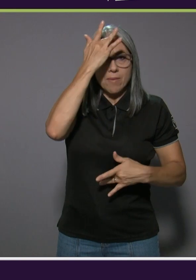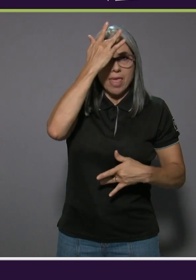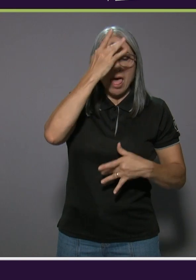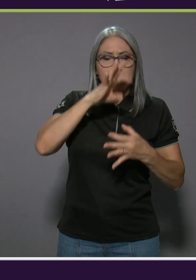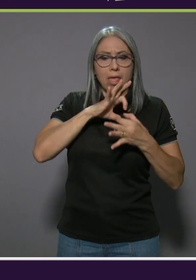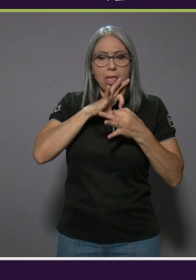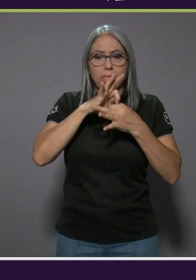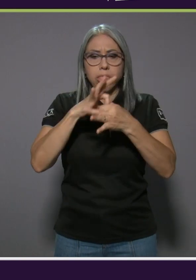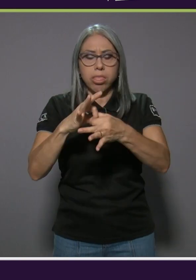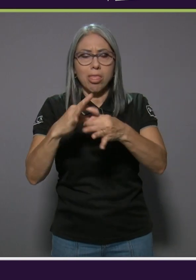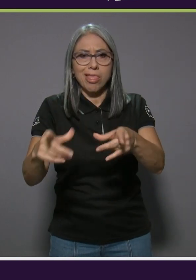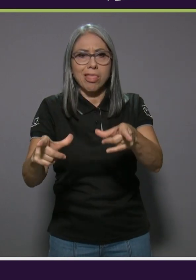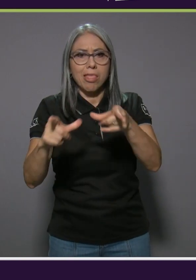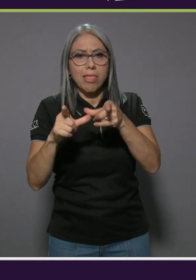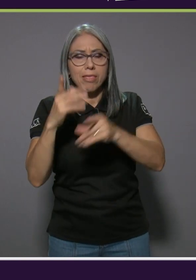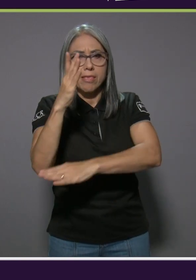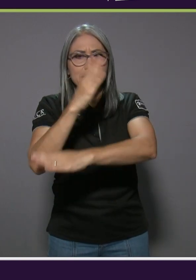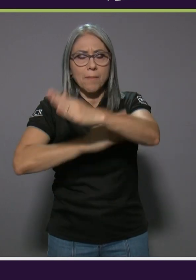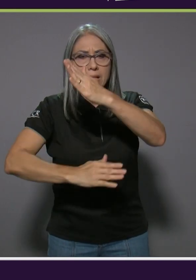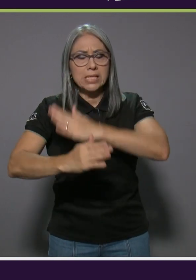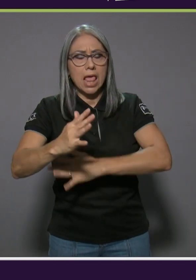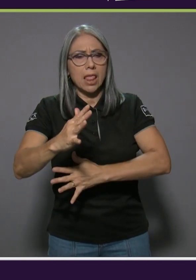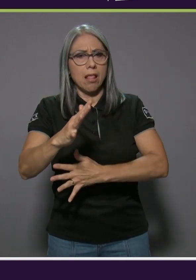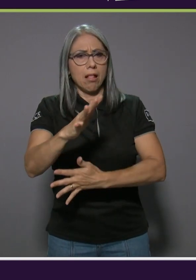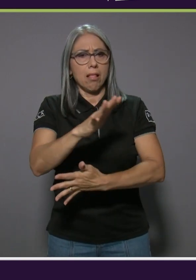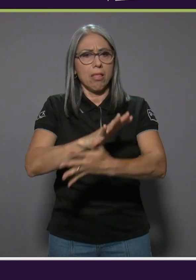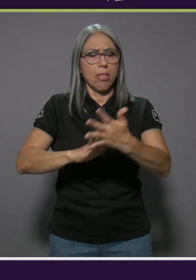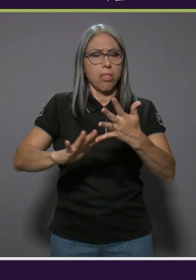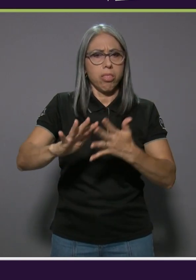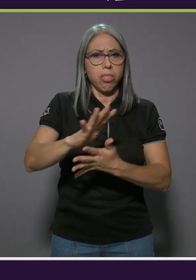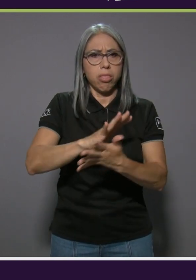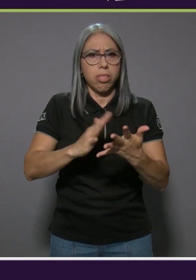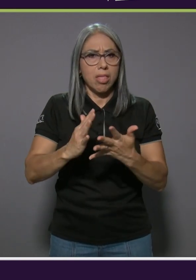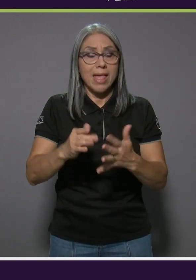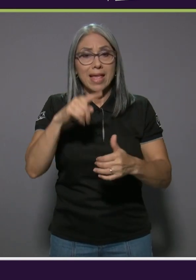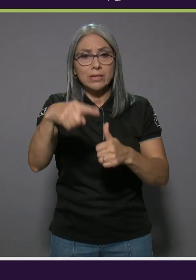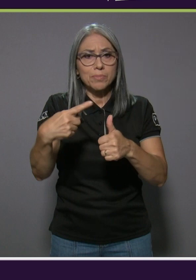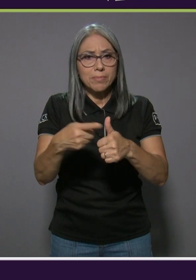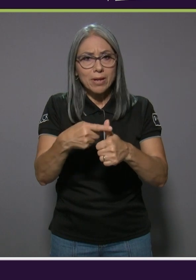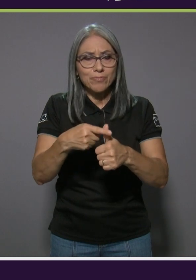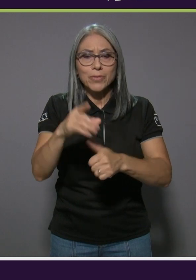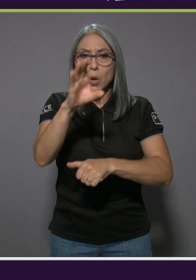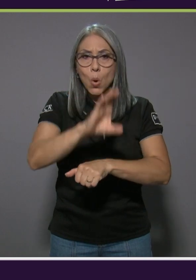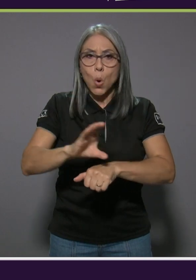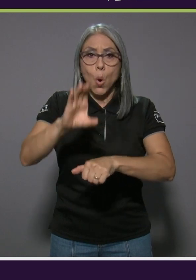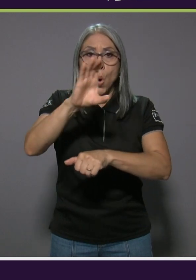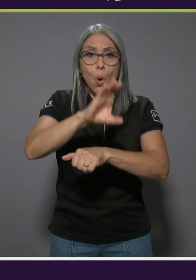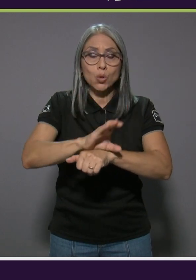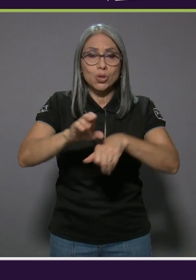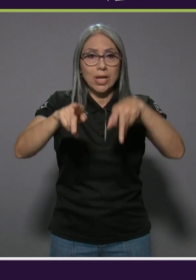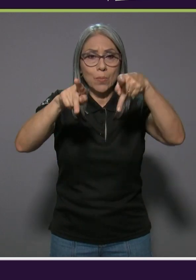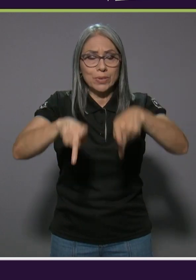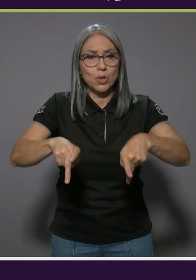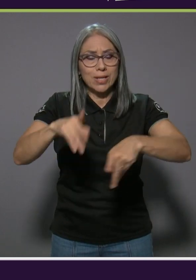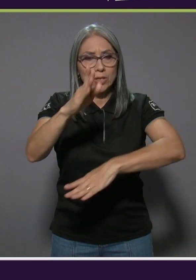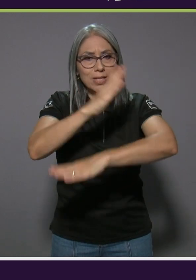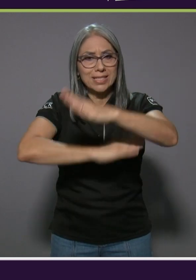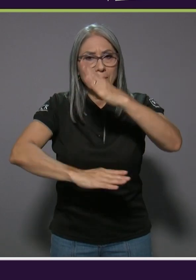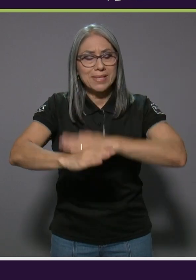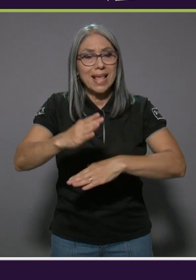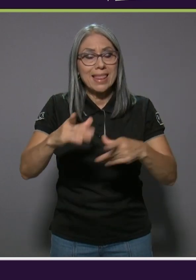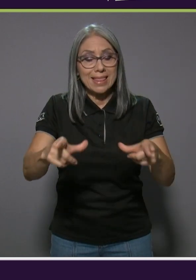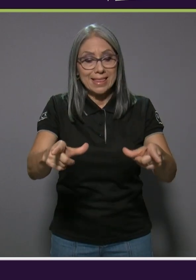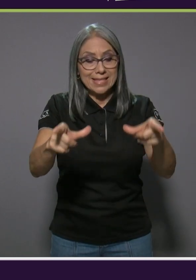la discapacidad. Y tal vez ese es el primer punto, ¿verdad? El Consejo Nacional de las Personas con Discapacidad lo que certifica es